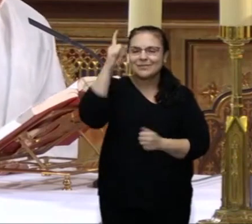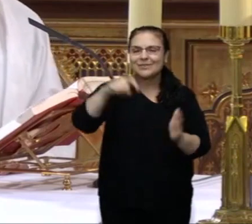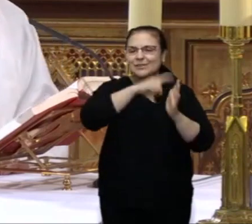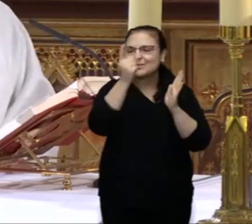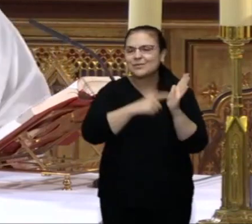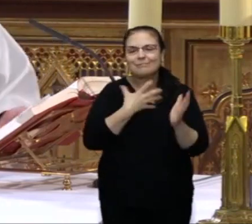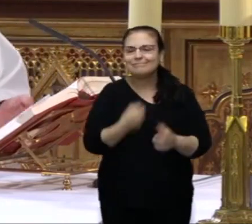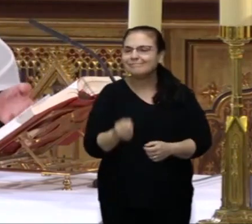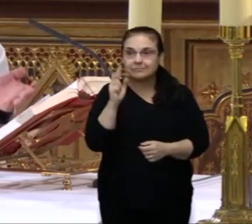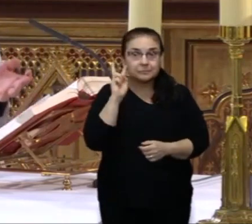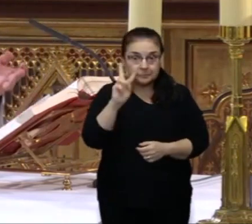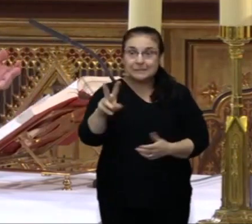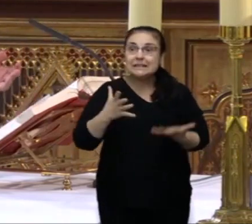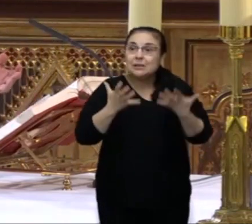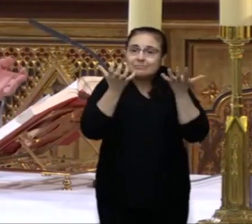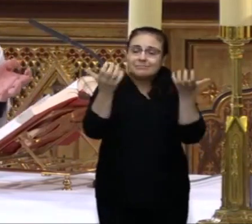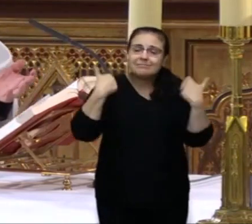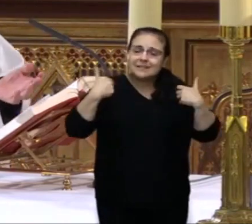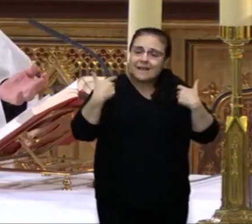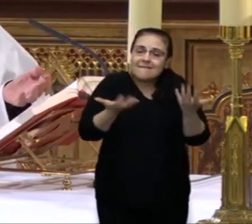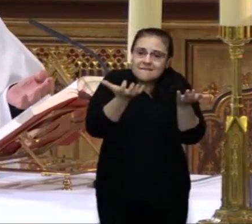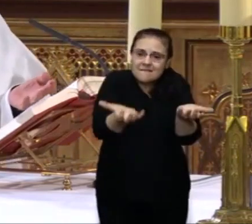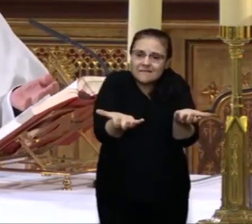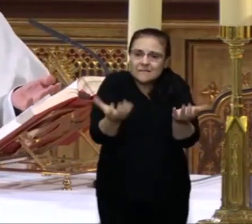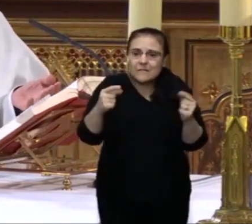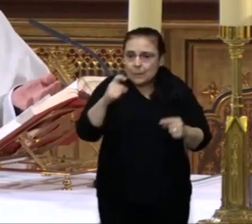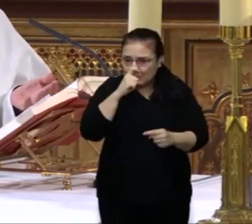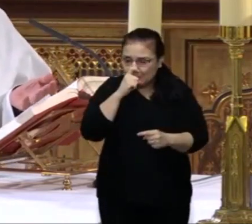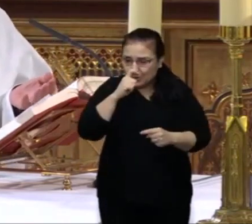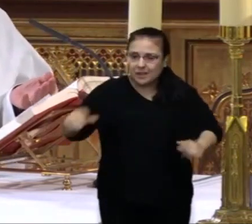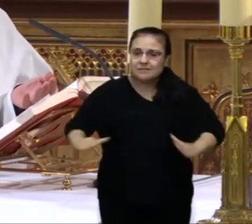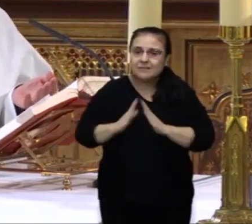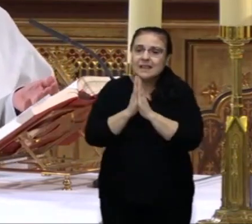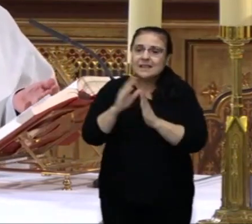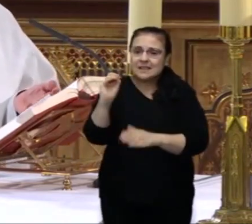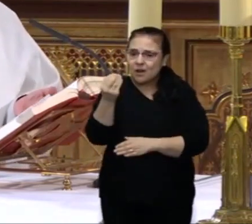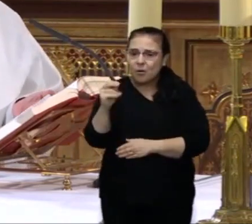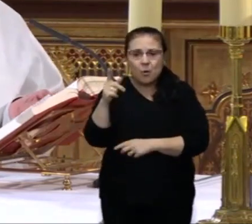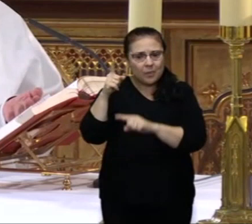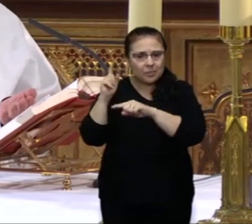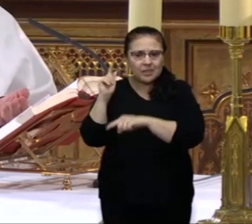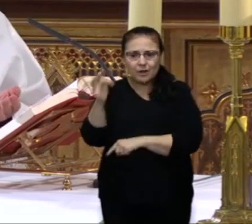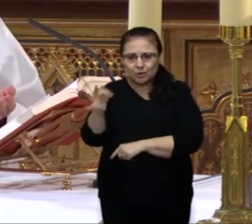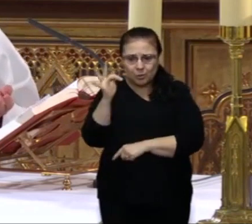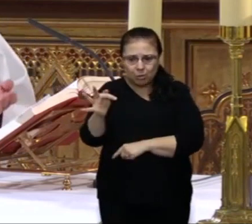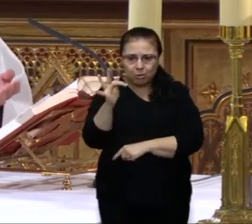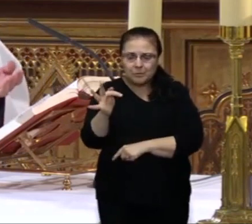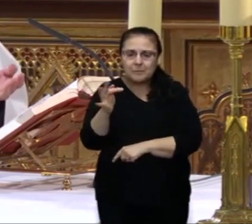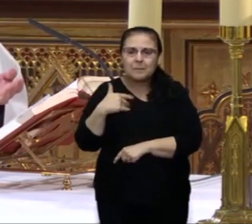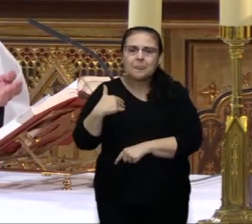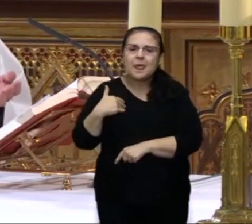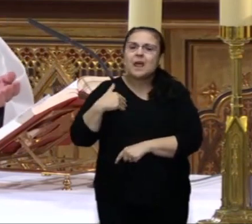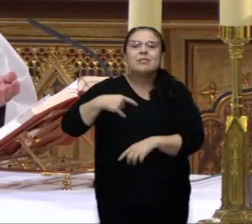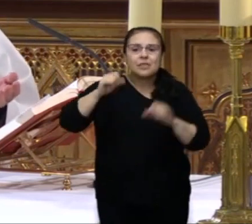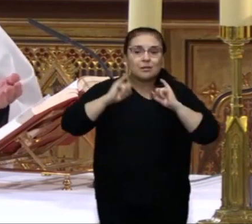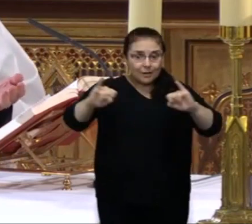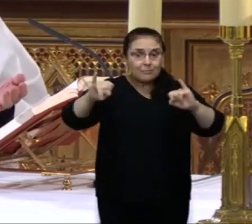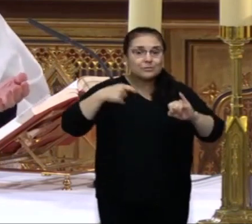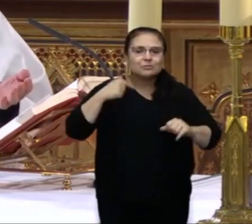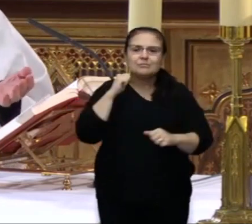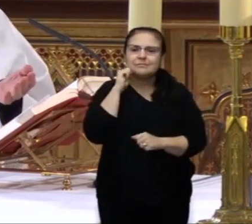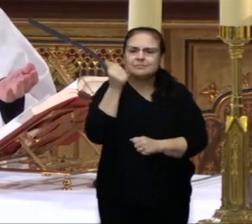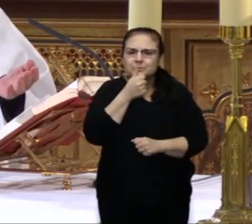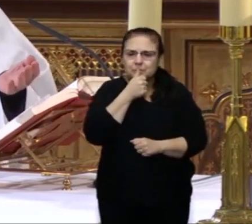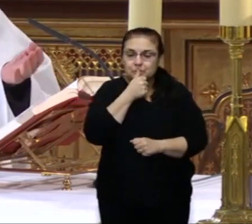Todopoderoso, mira el sacrificio que te ofrecemos en la memoria de San Juan de la Cruz y concede a cuantos celebramos el misterio de la pasión